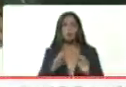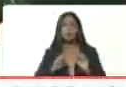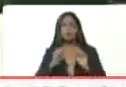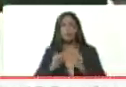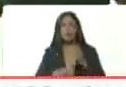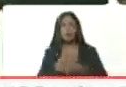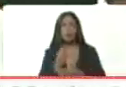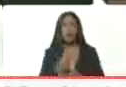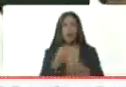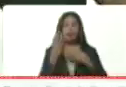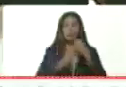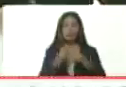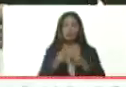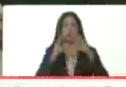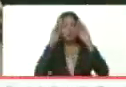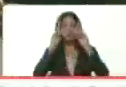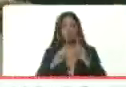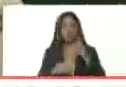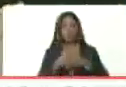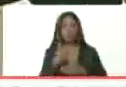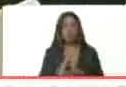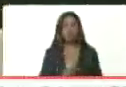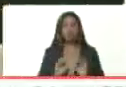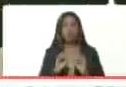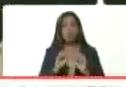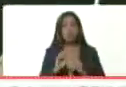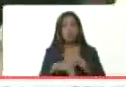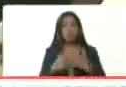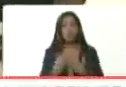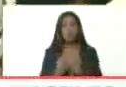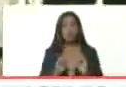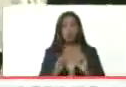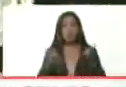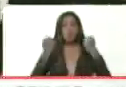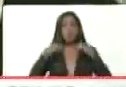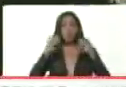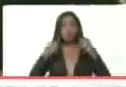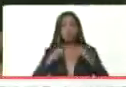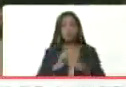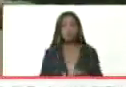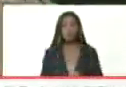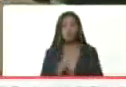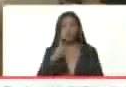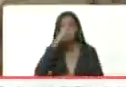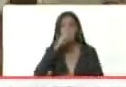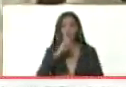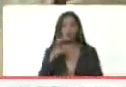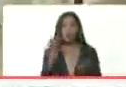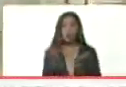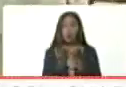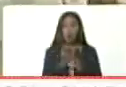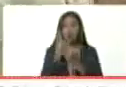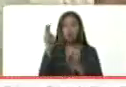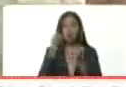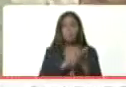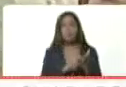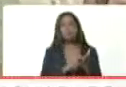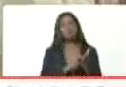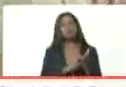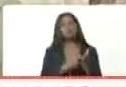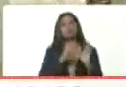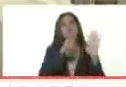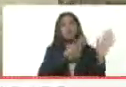tomando decisiones y para seguir llevando adelante la preparación de este año escolar 2019 2020